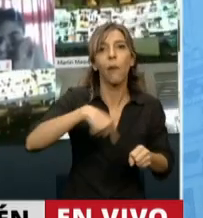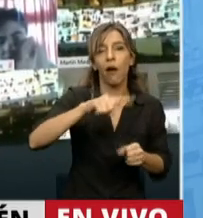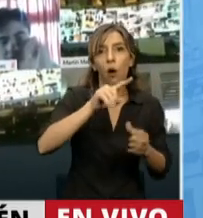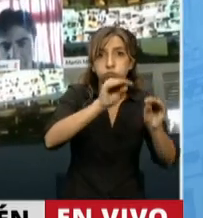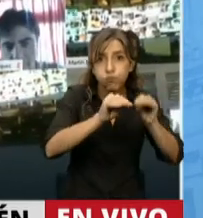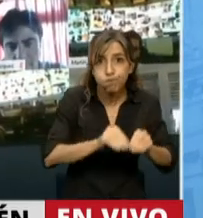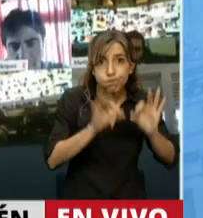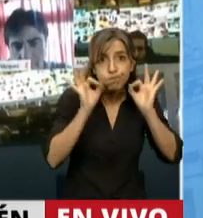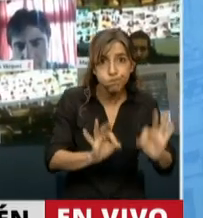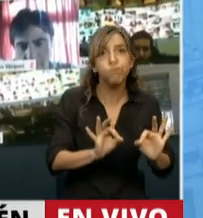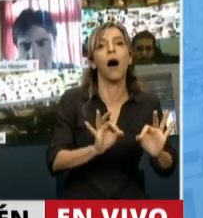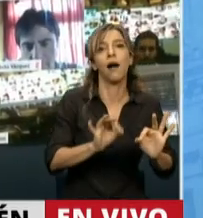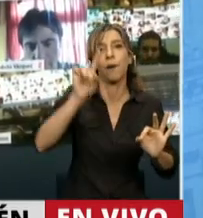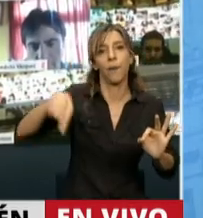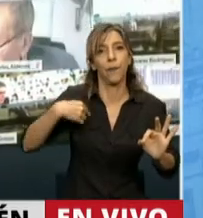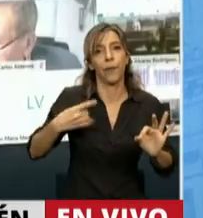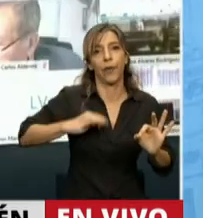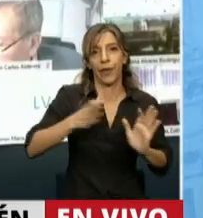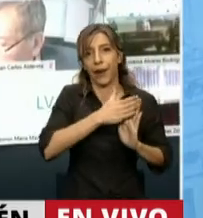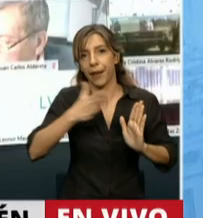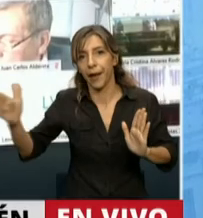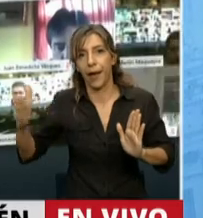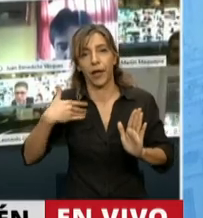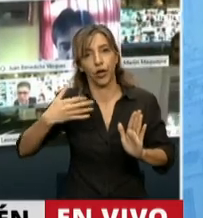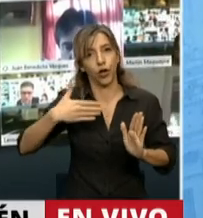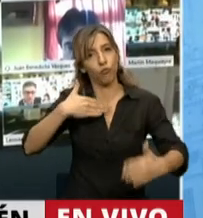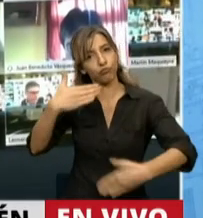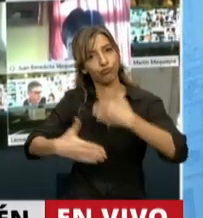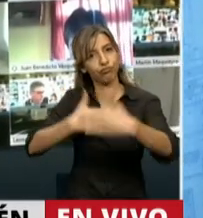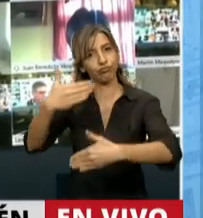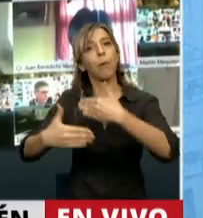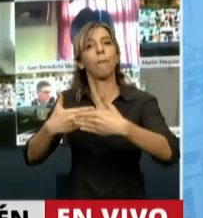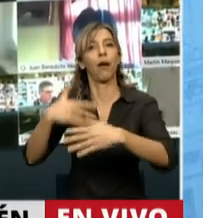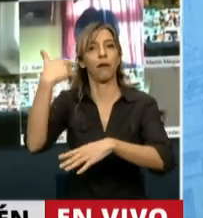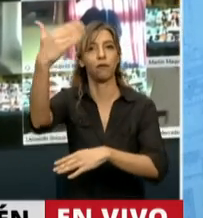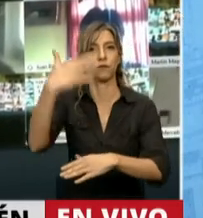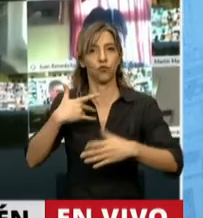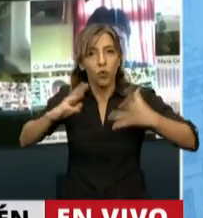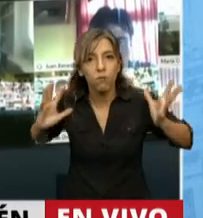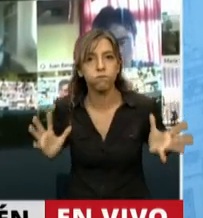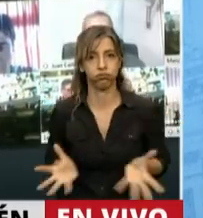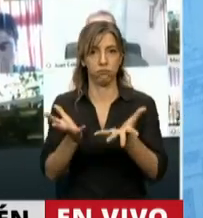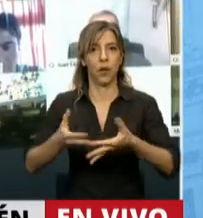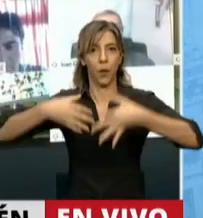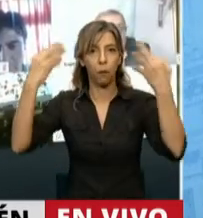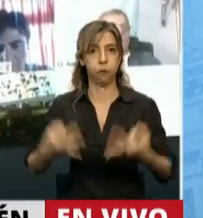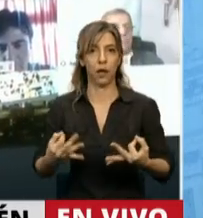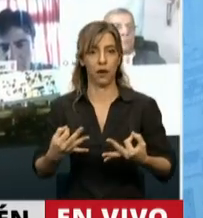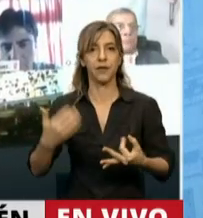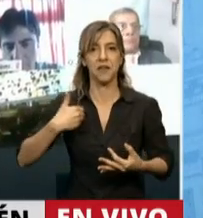bases para un año clave en la reactivación de un país para poner de pie de una vez por todas a nuestra